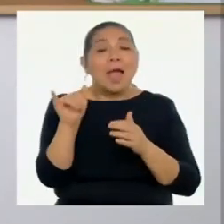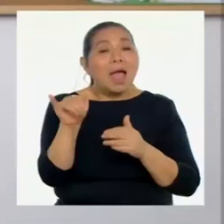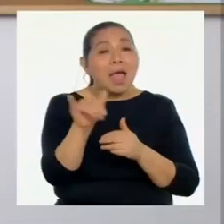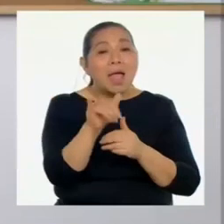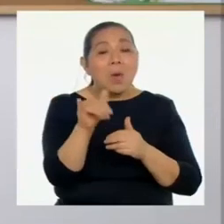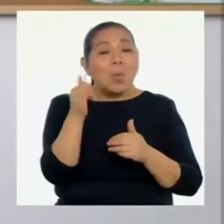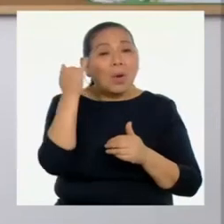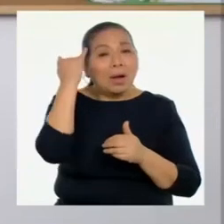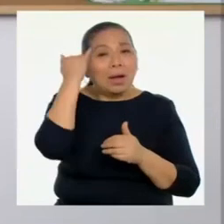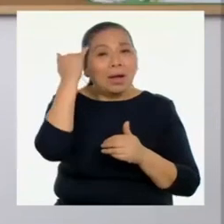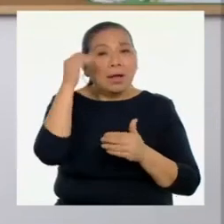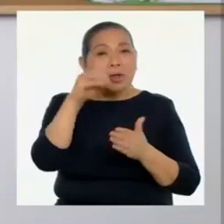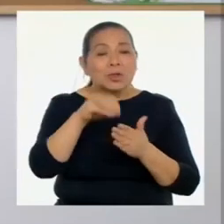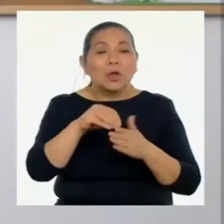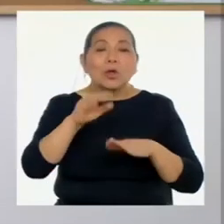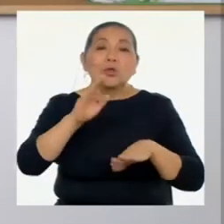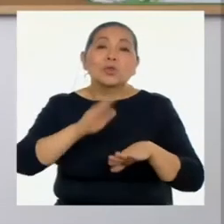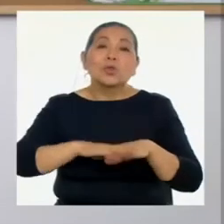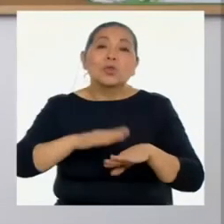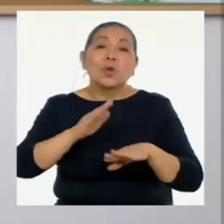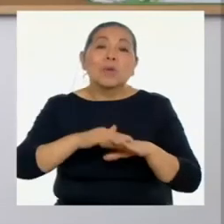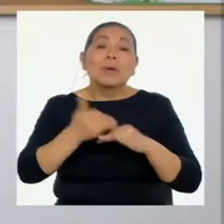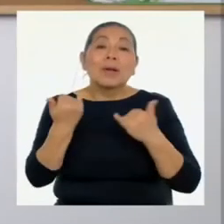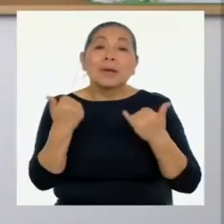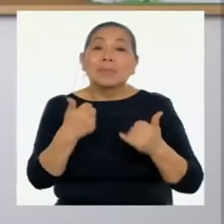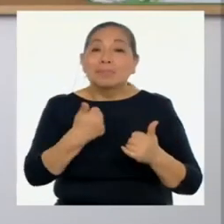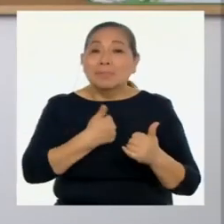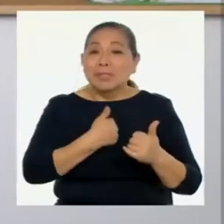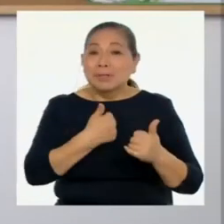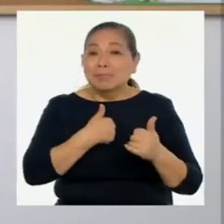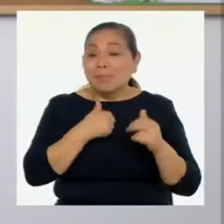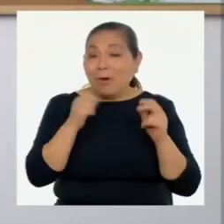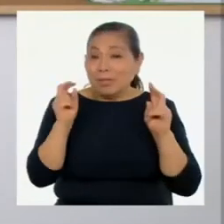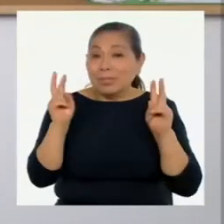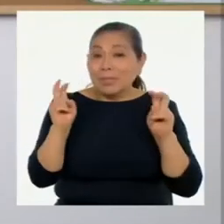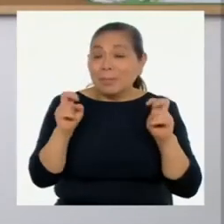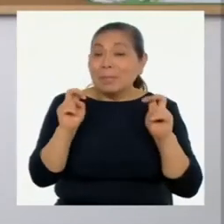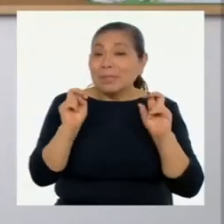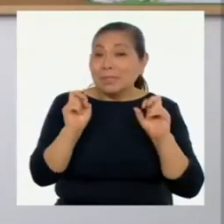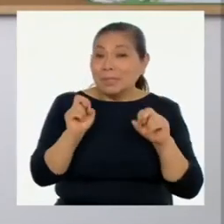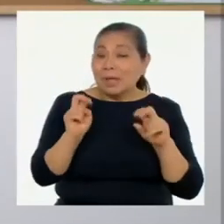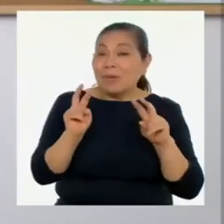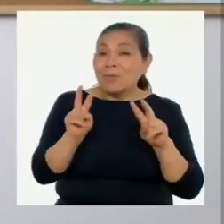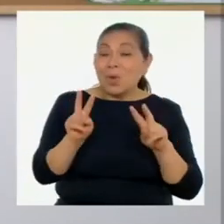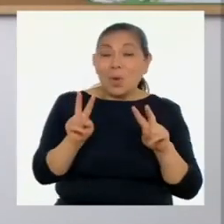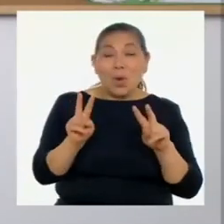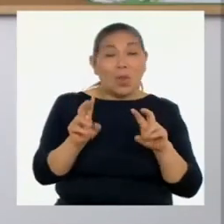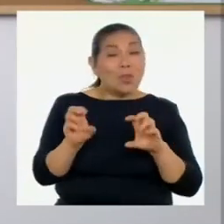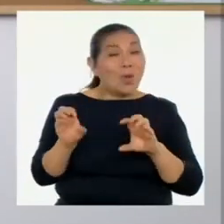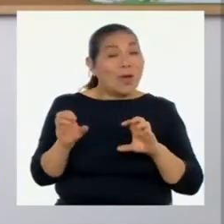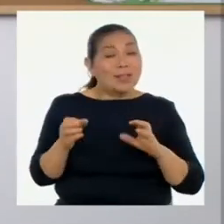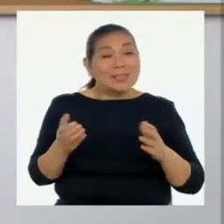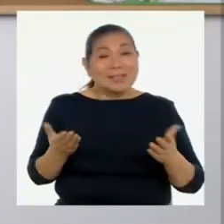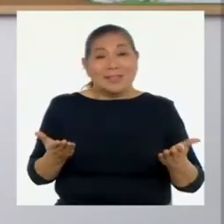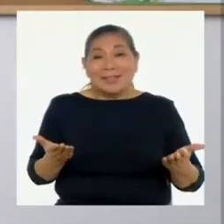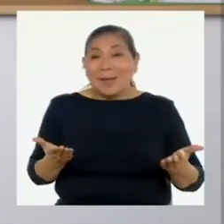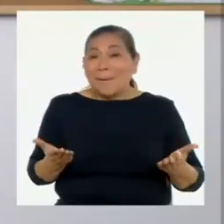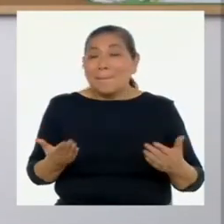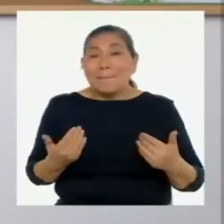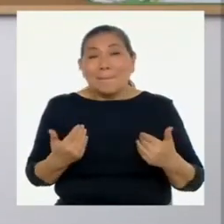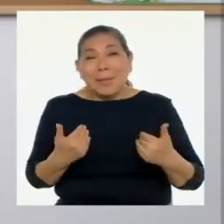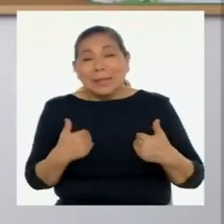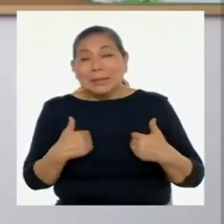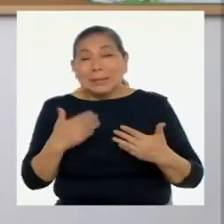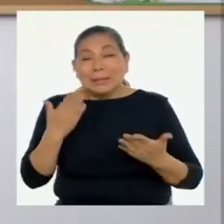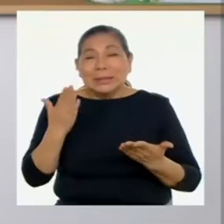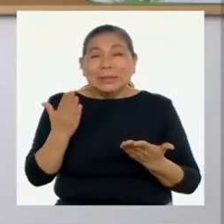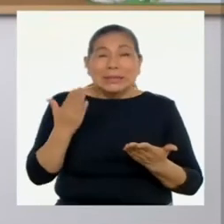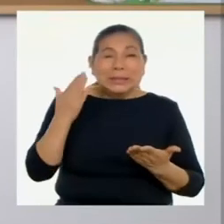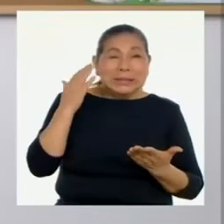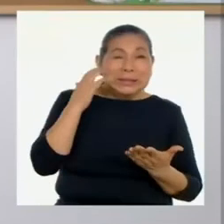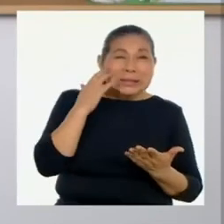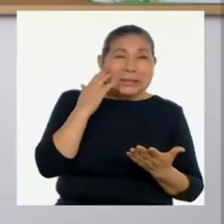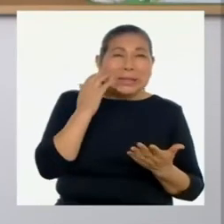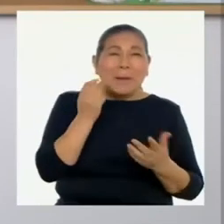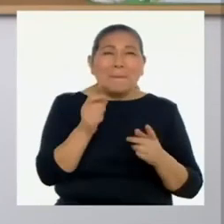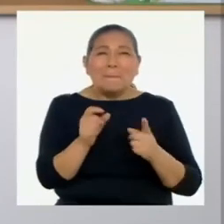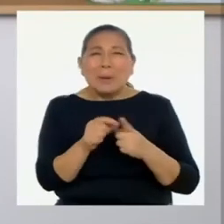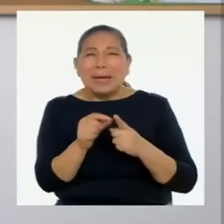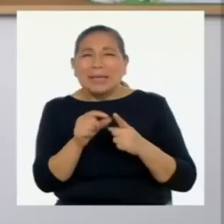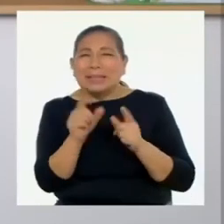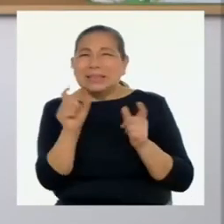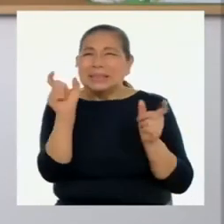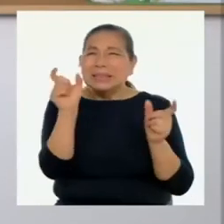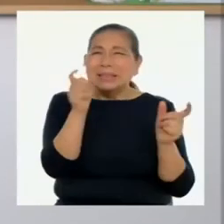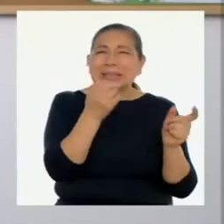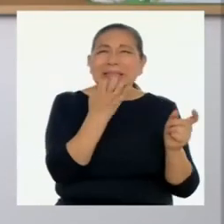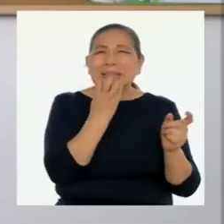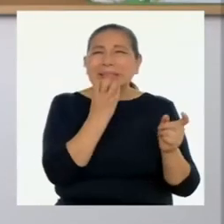la misma idea sobre el mismo tema. Si es que veo que no lo hacen, tenemos un problema de